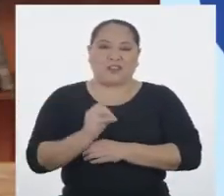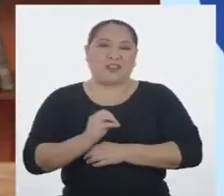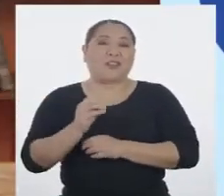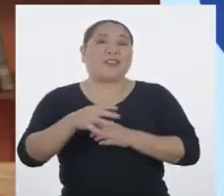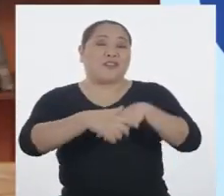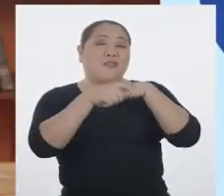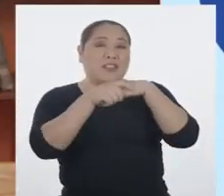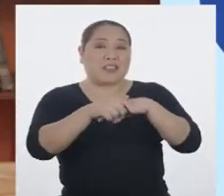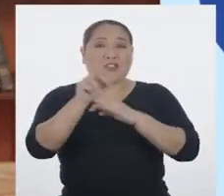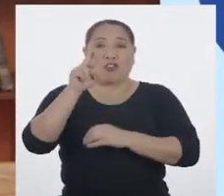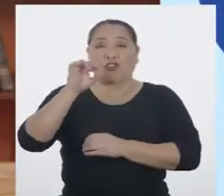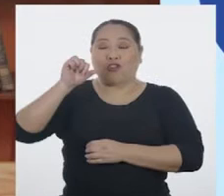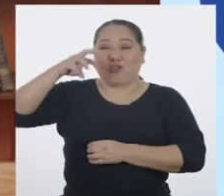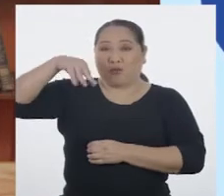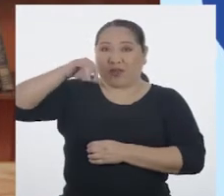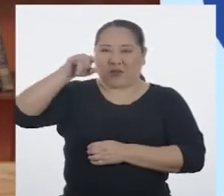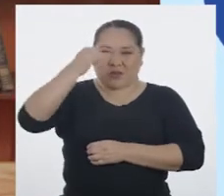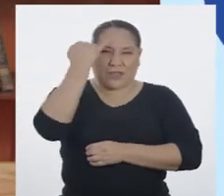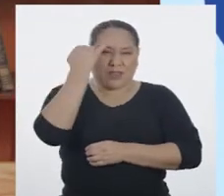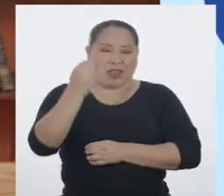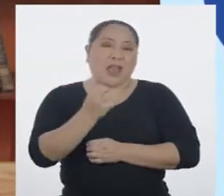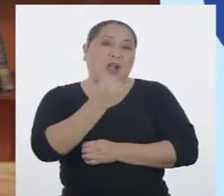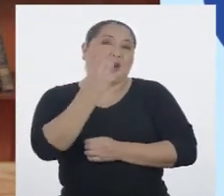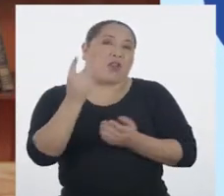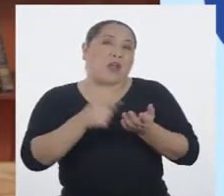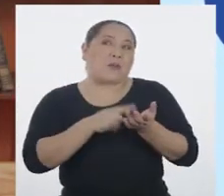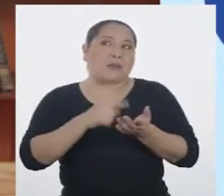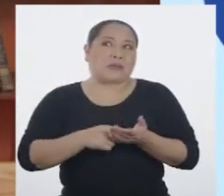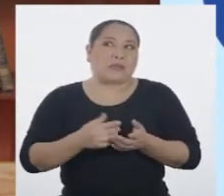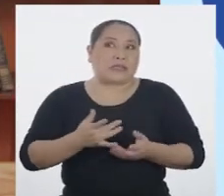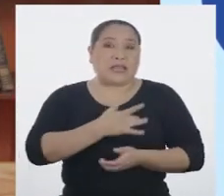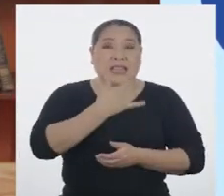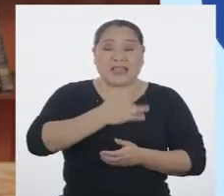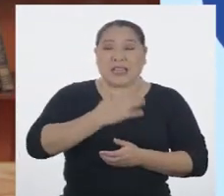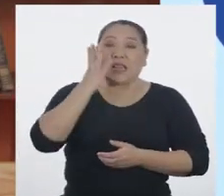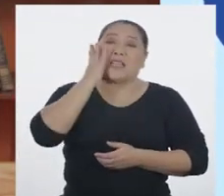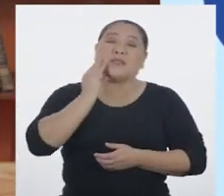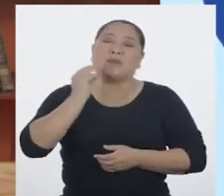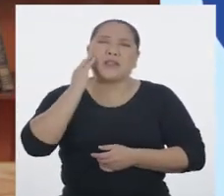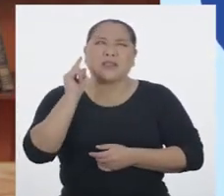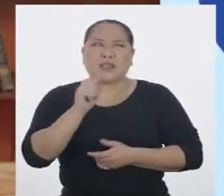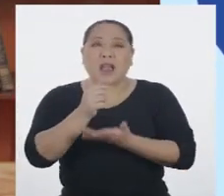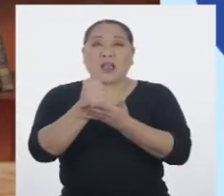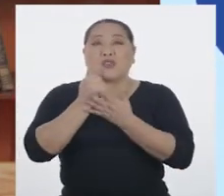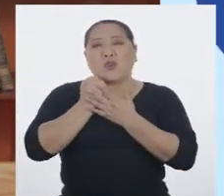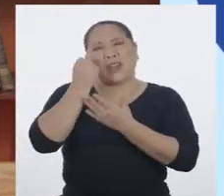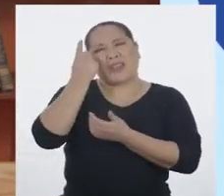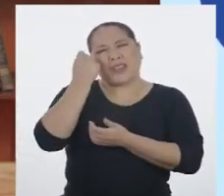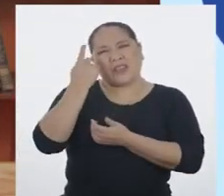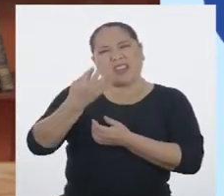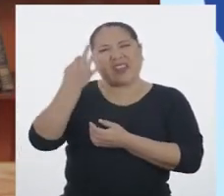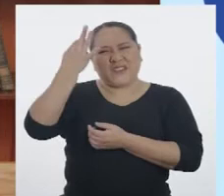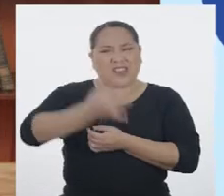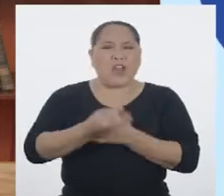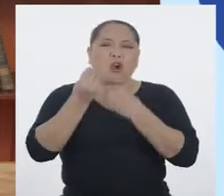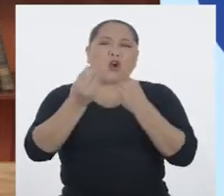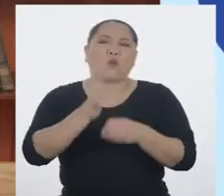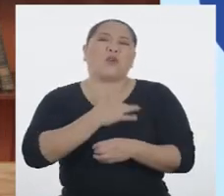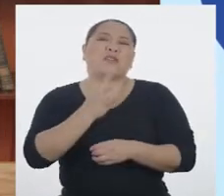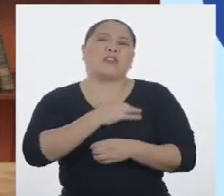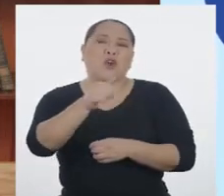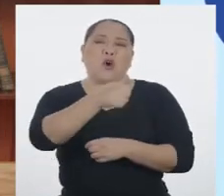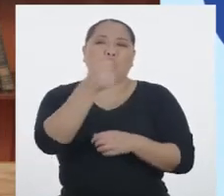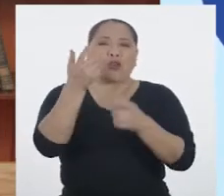Mario, te felicito Romina por tu iniciativa. A veces vivir la experiencia nos hace comprender la magnitud de